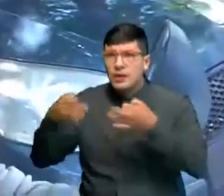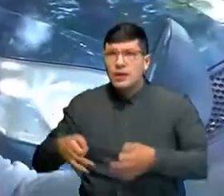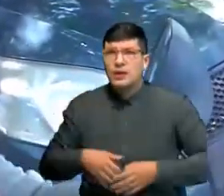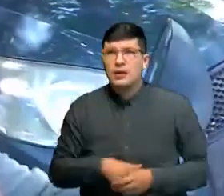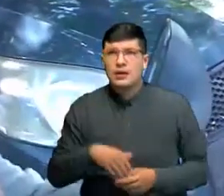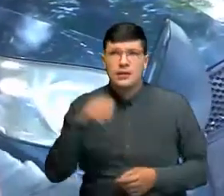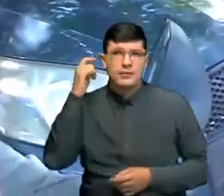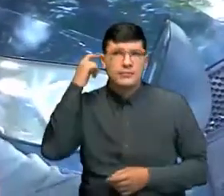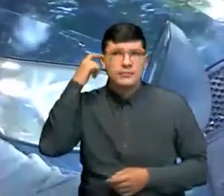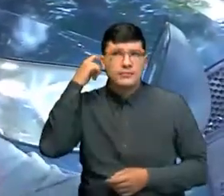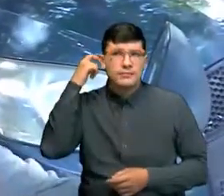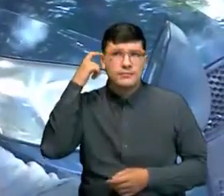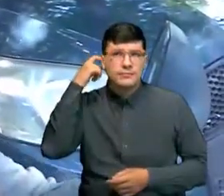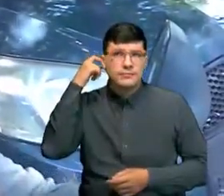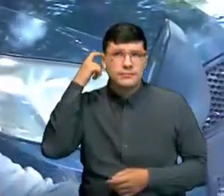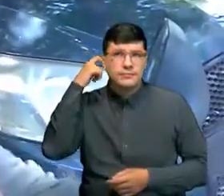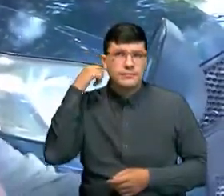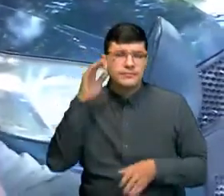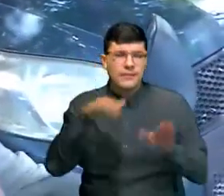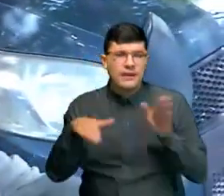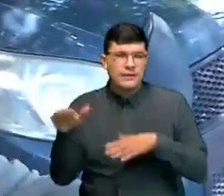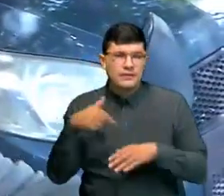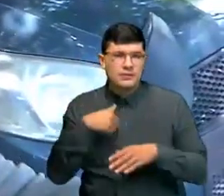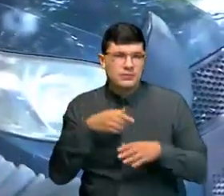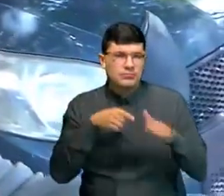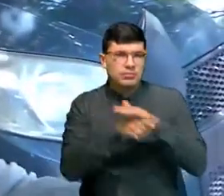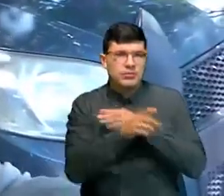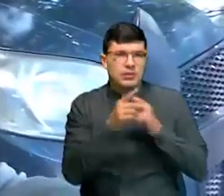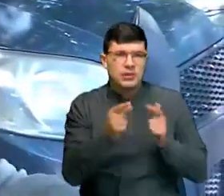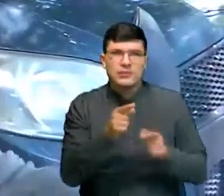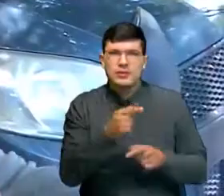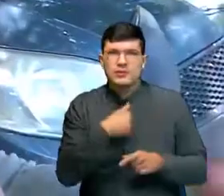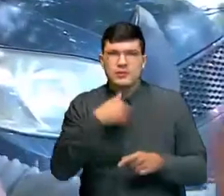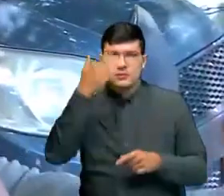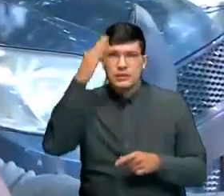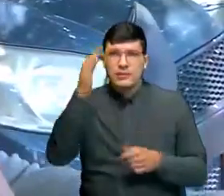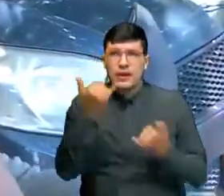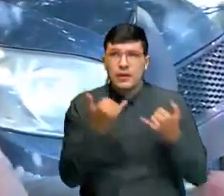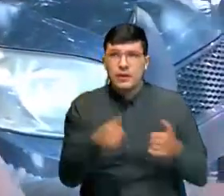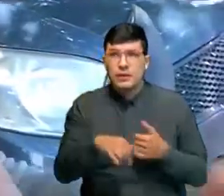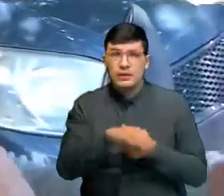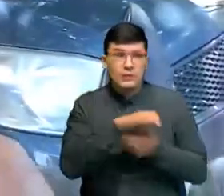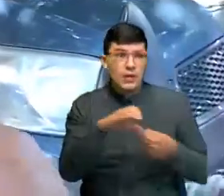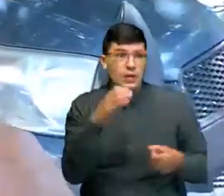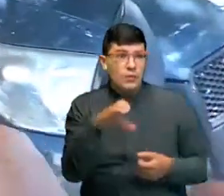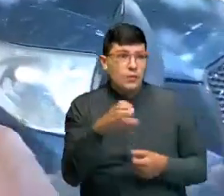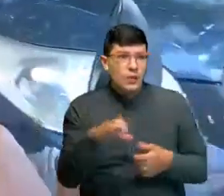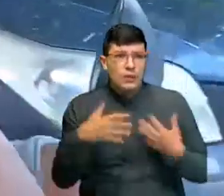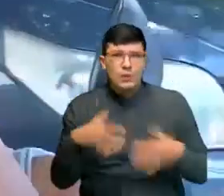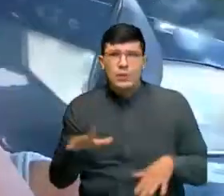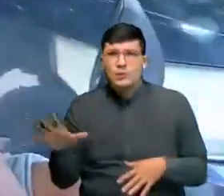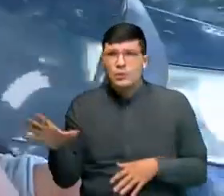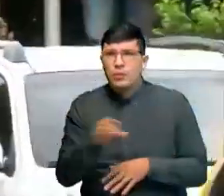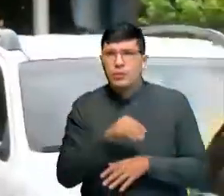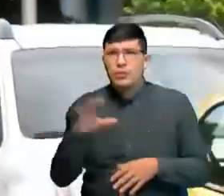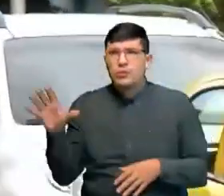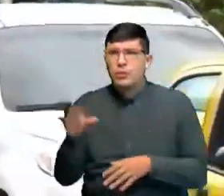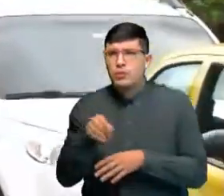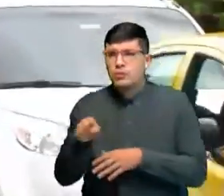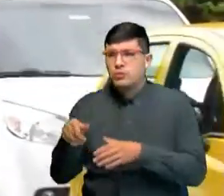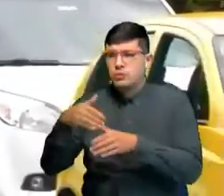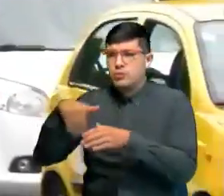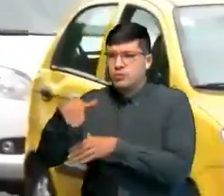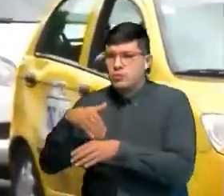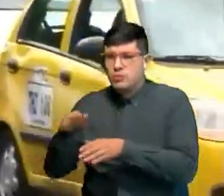en veces de rapidez, no tiene en cuenta el tráfico que hay, por ejemplo, ahorita aquí en Cúcuta, que por todos lados afectando los huecos.